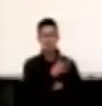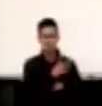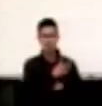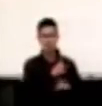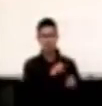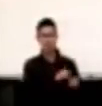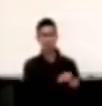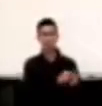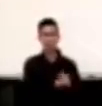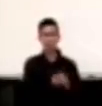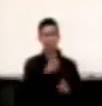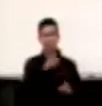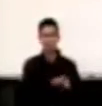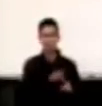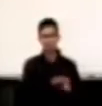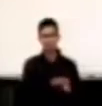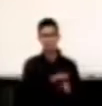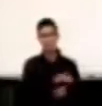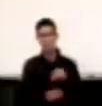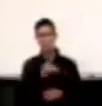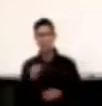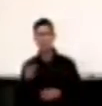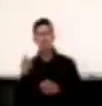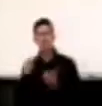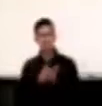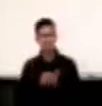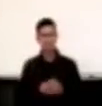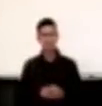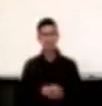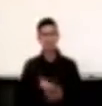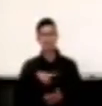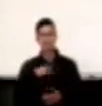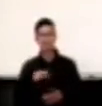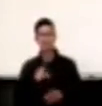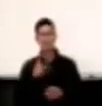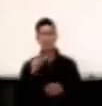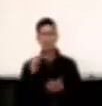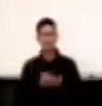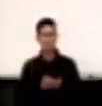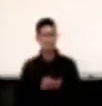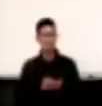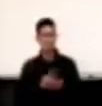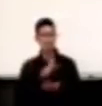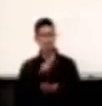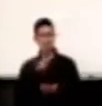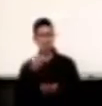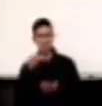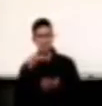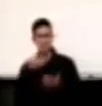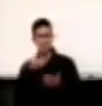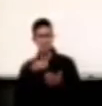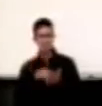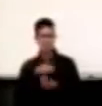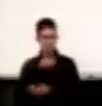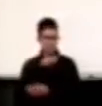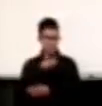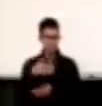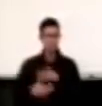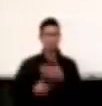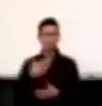alternancia, y del 2000 al 2018 tenemos un proceso de consolidación un poco brusca, pero al fin y al